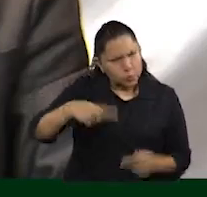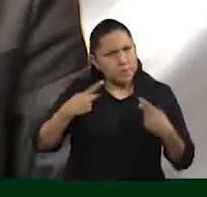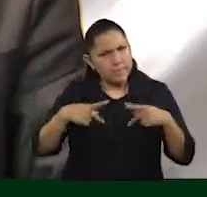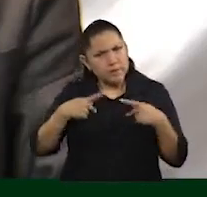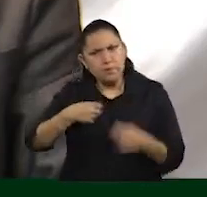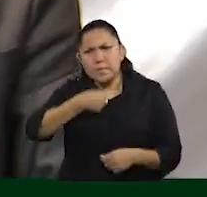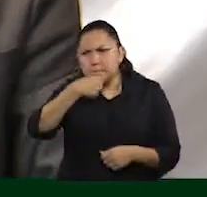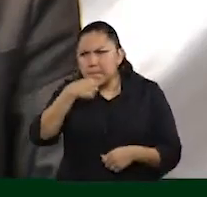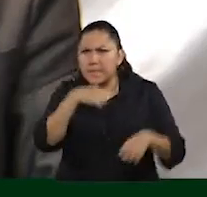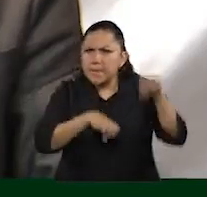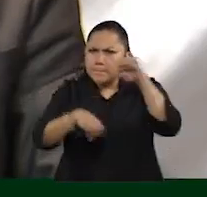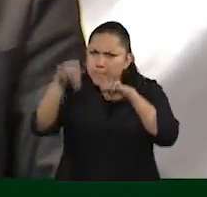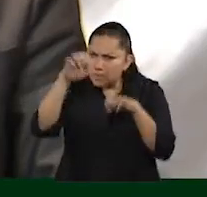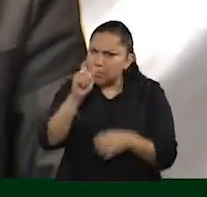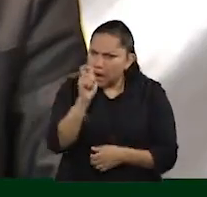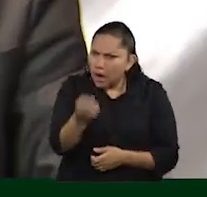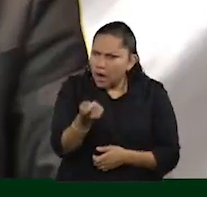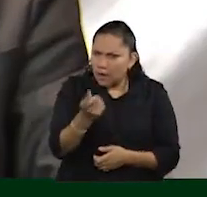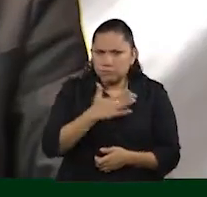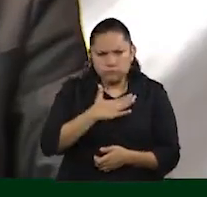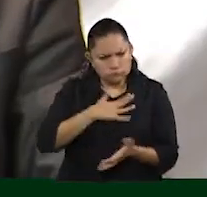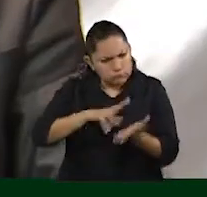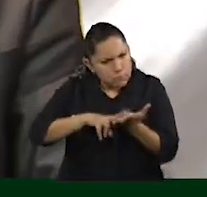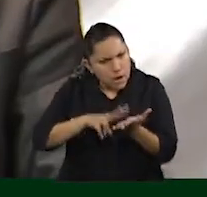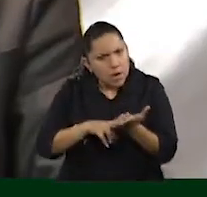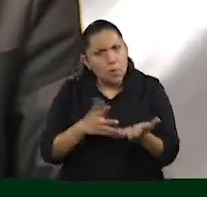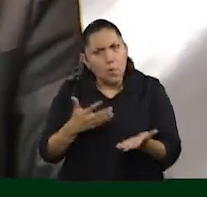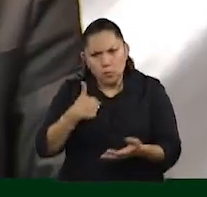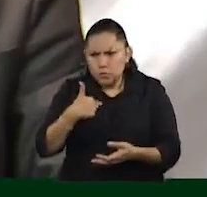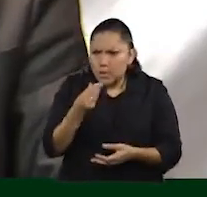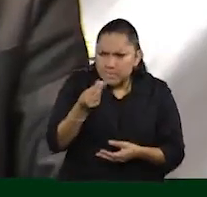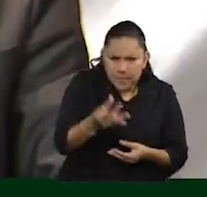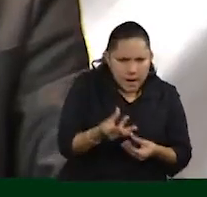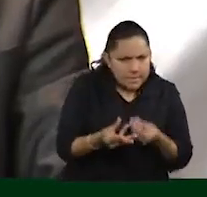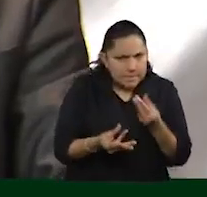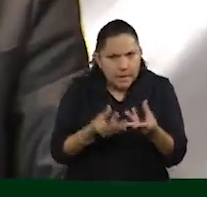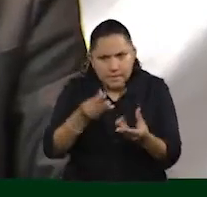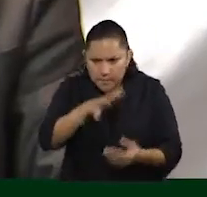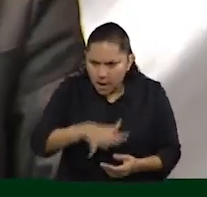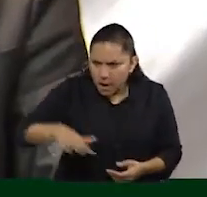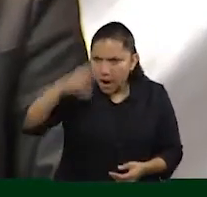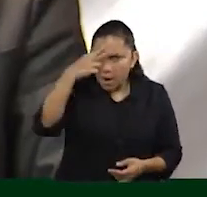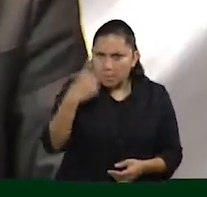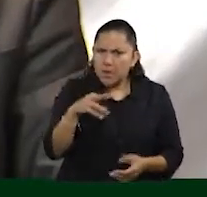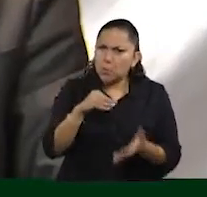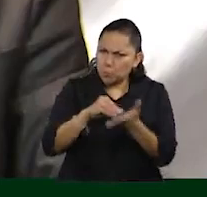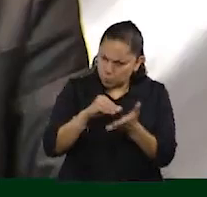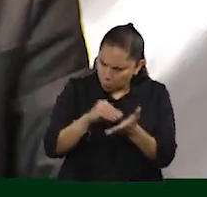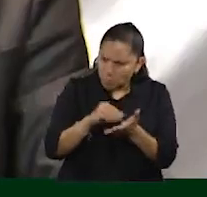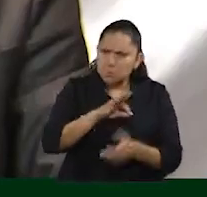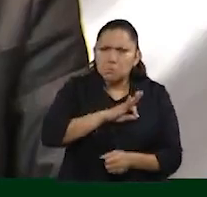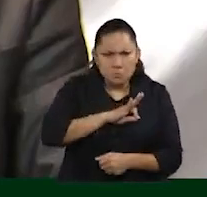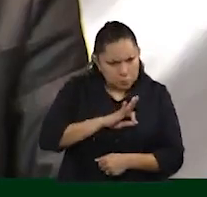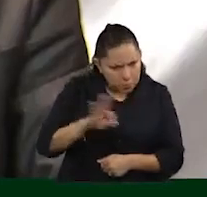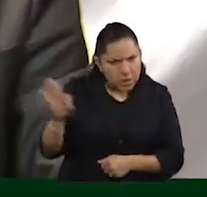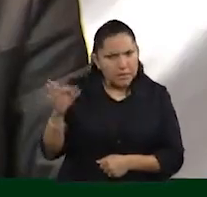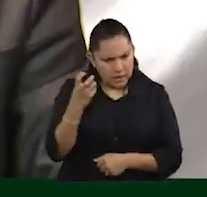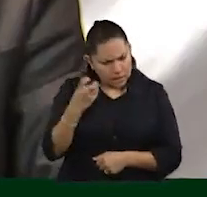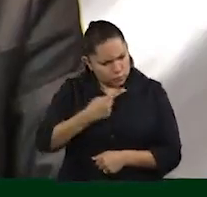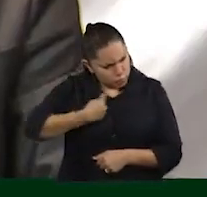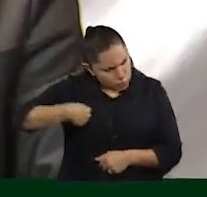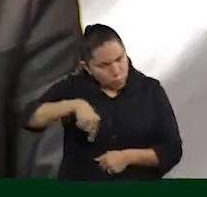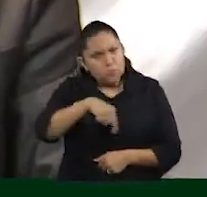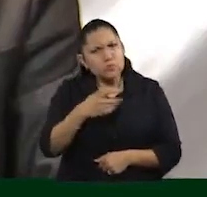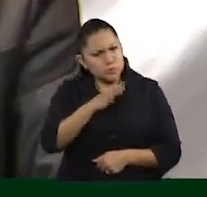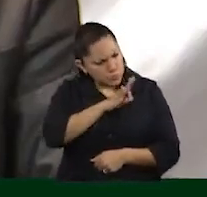nuestra nación. Y queremos seguir siendo vigentes, que nos dé la oportunidad de seguir siendo vigentes, con